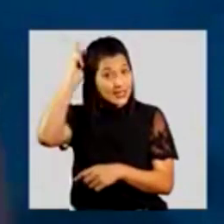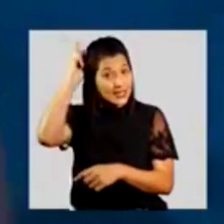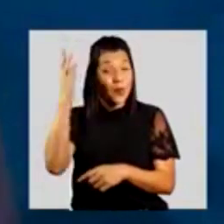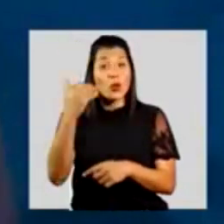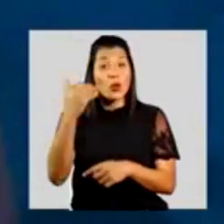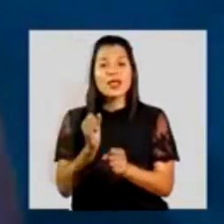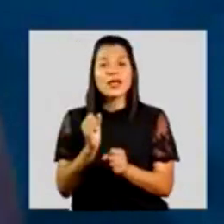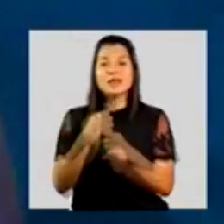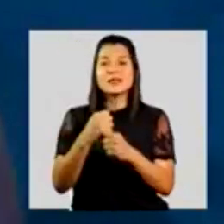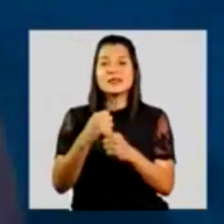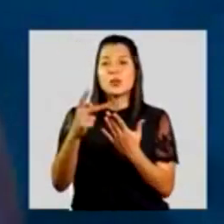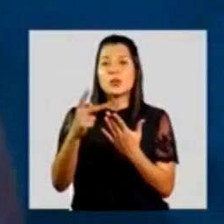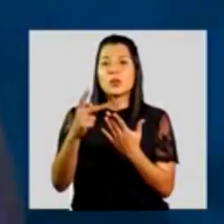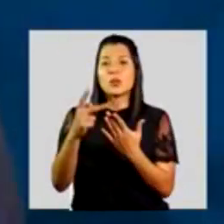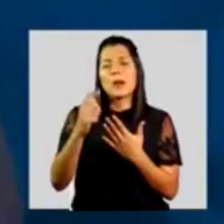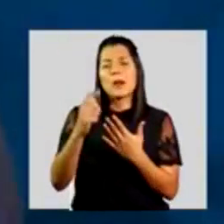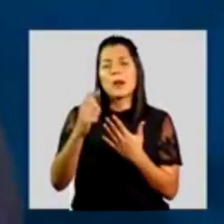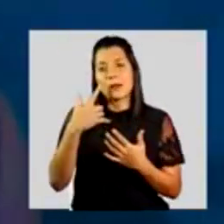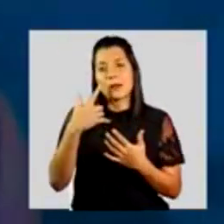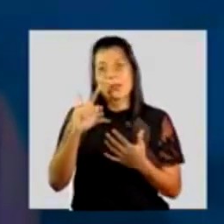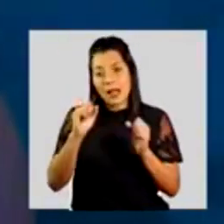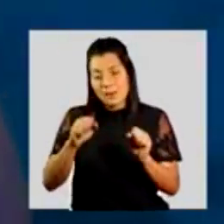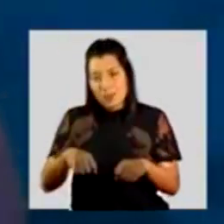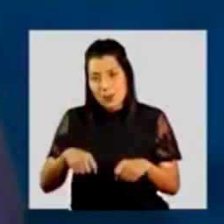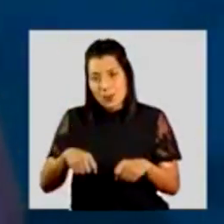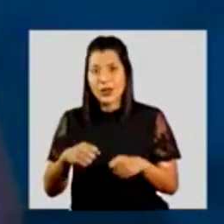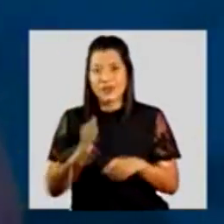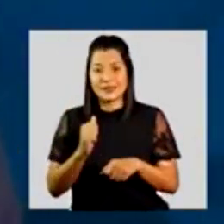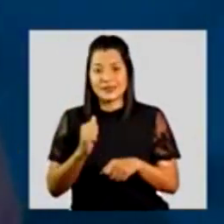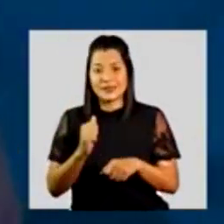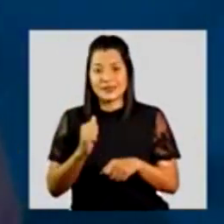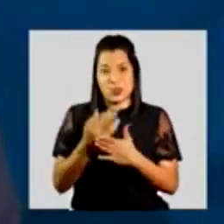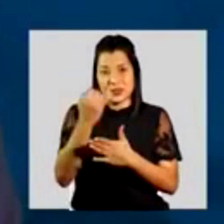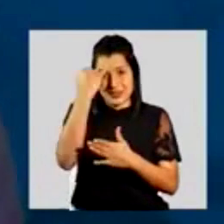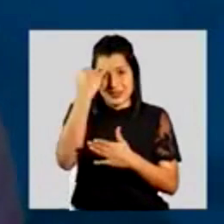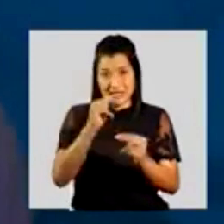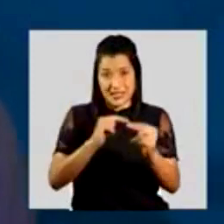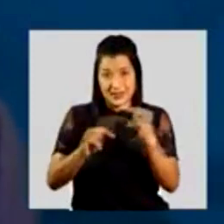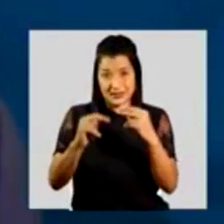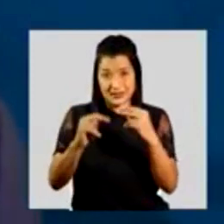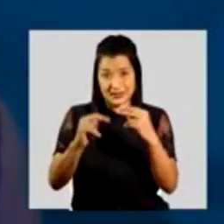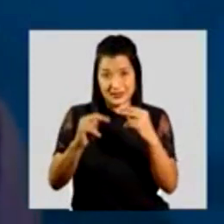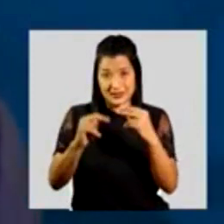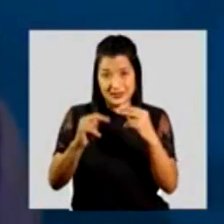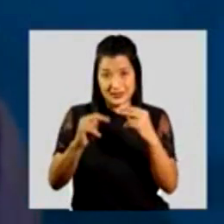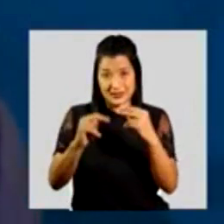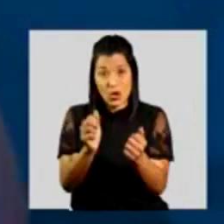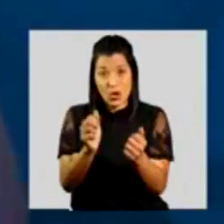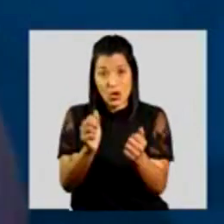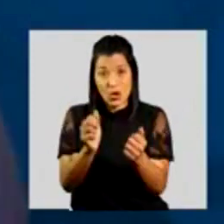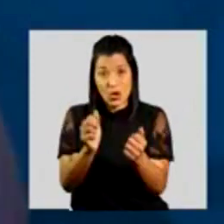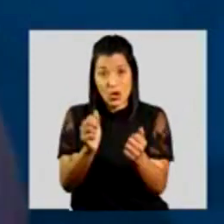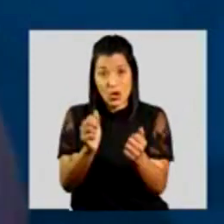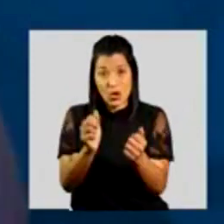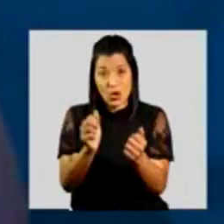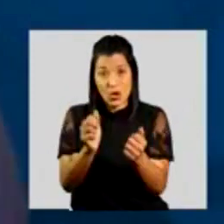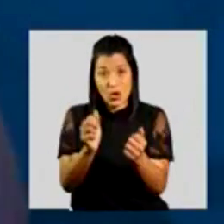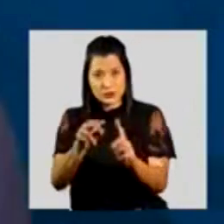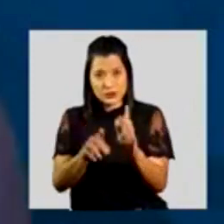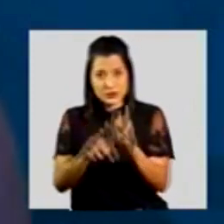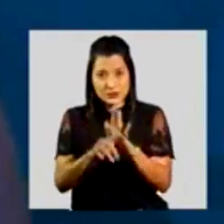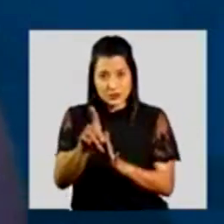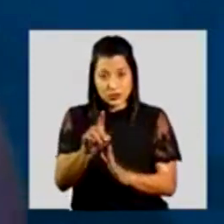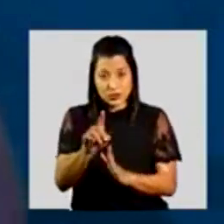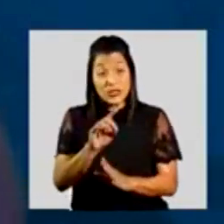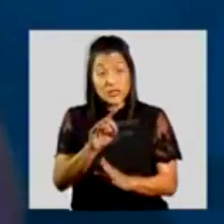programa que apuesta por nuevas ideas de negocios compatibles con su visión de desarrollo, con capacidad de